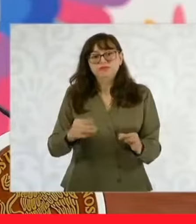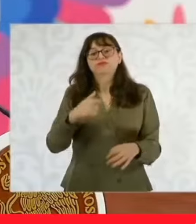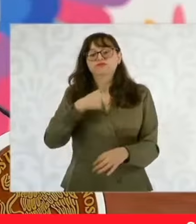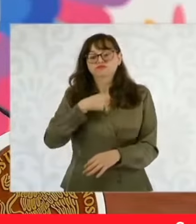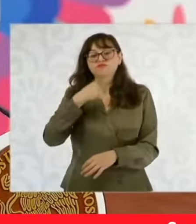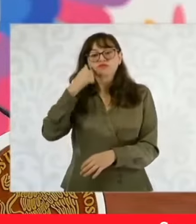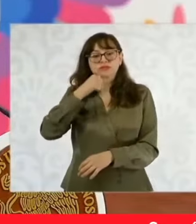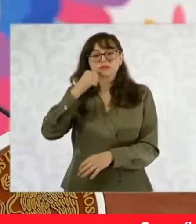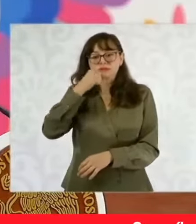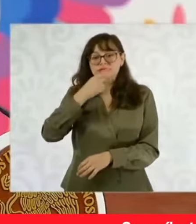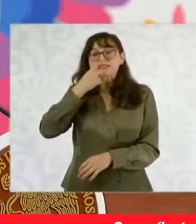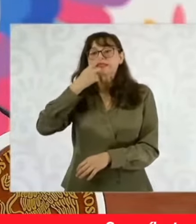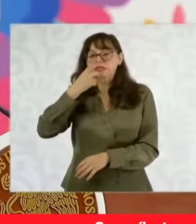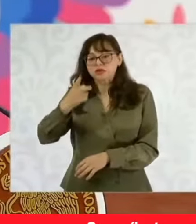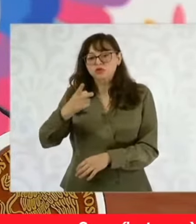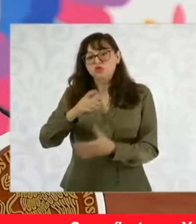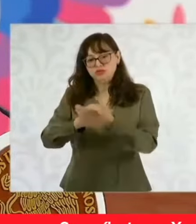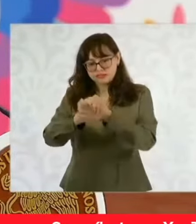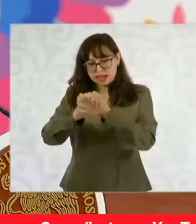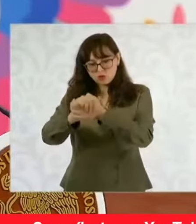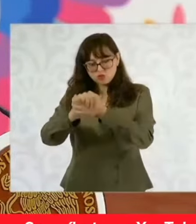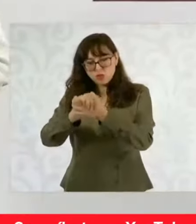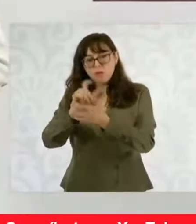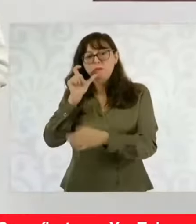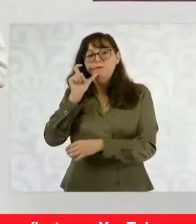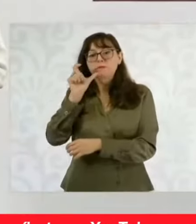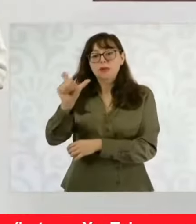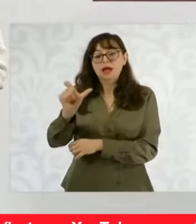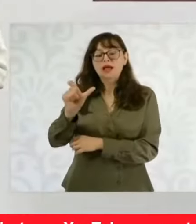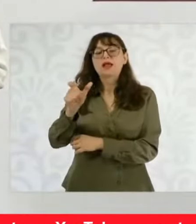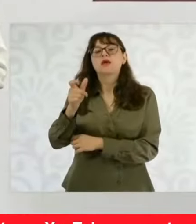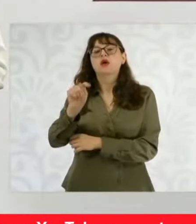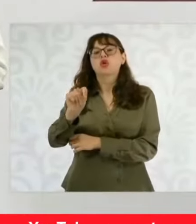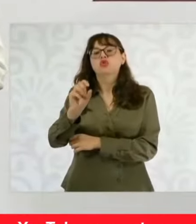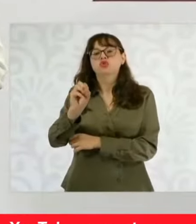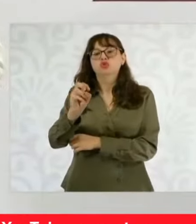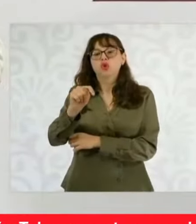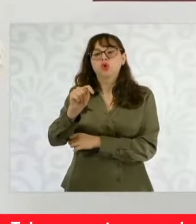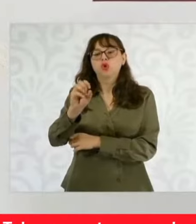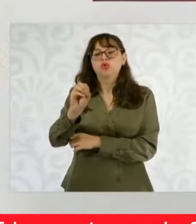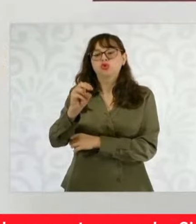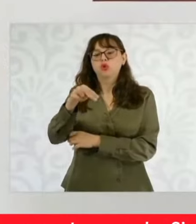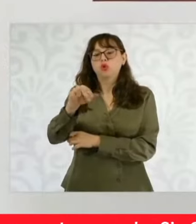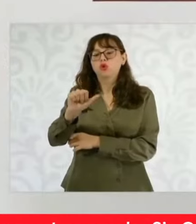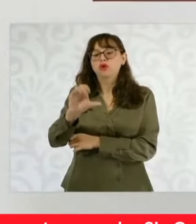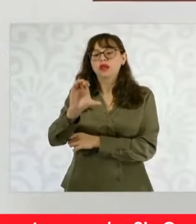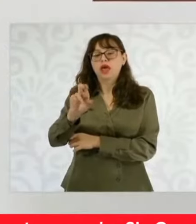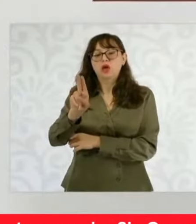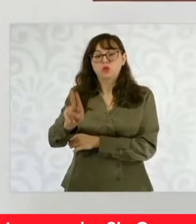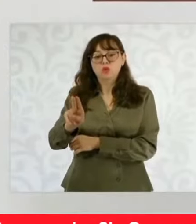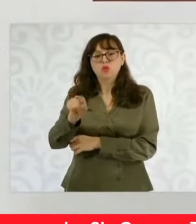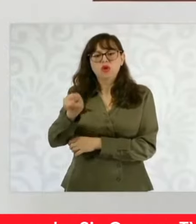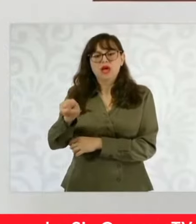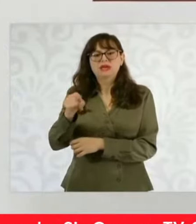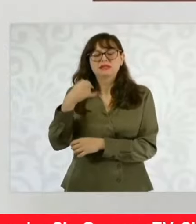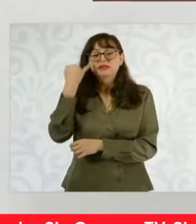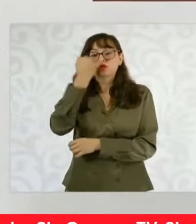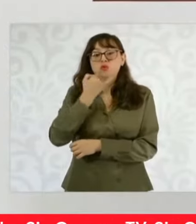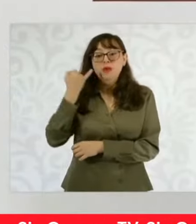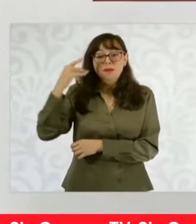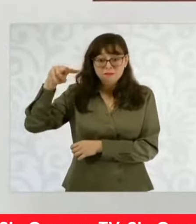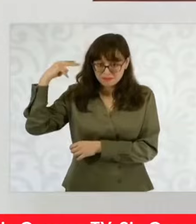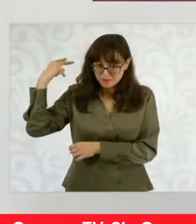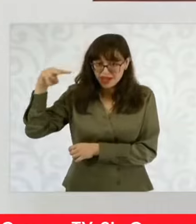saludar, como ya vimos, en la lengua tutunacú, una lengua que se habla en el estado de Veracruz,